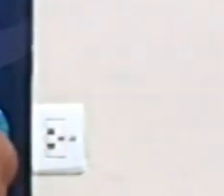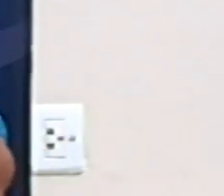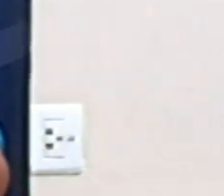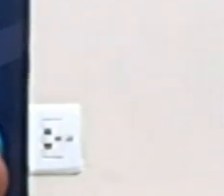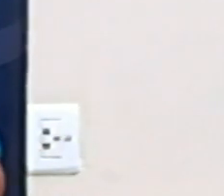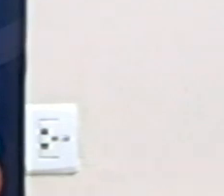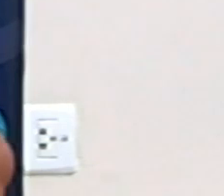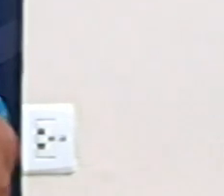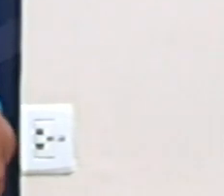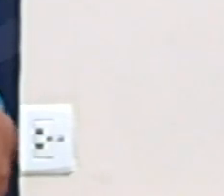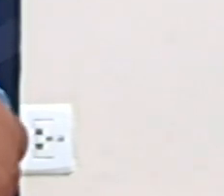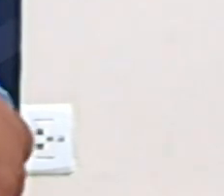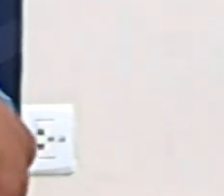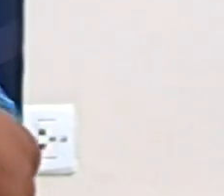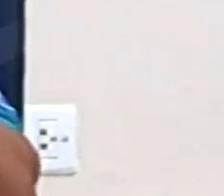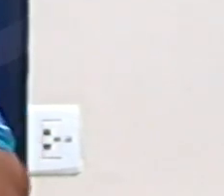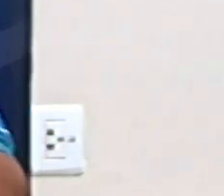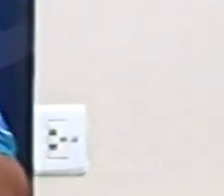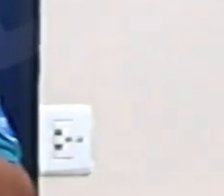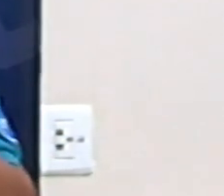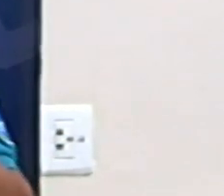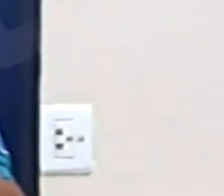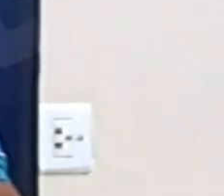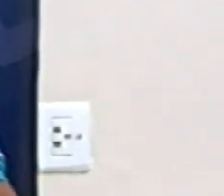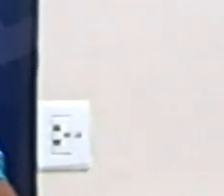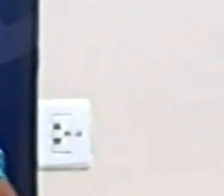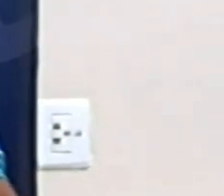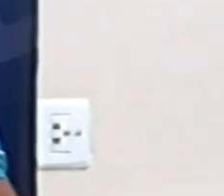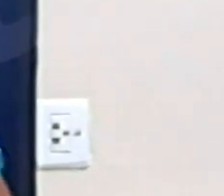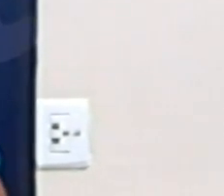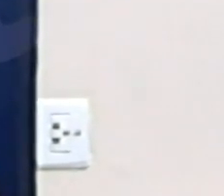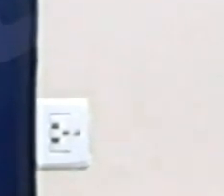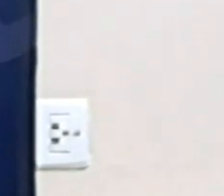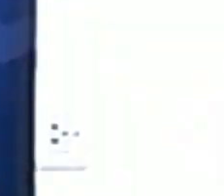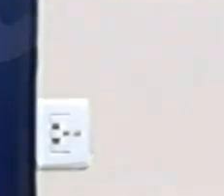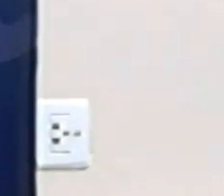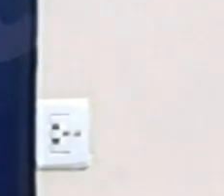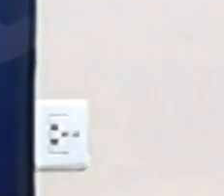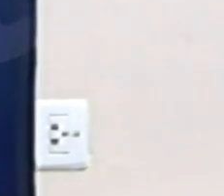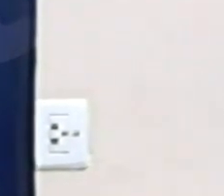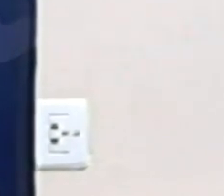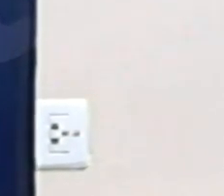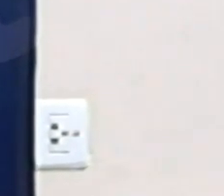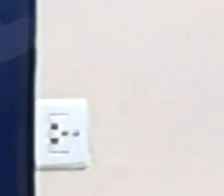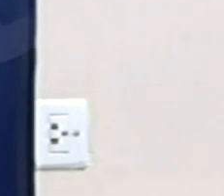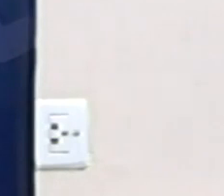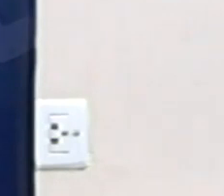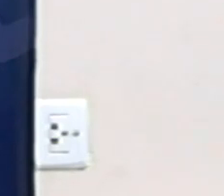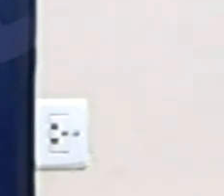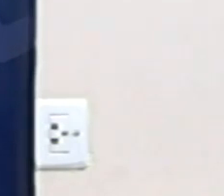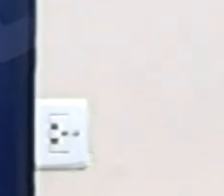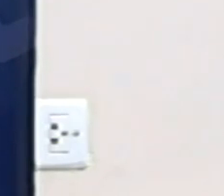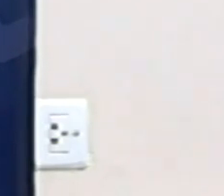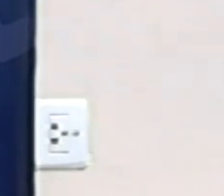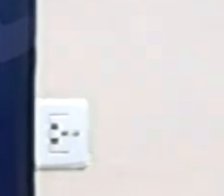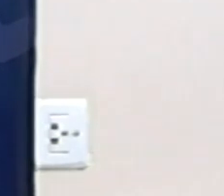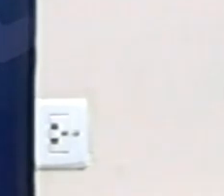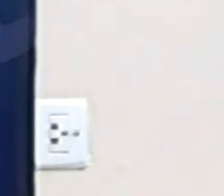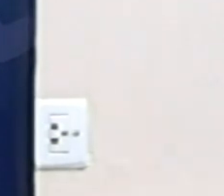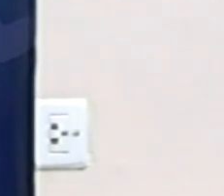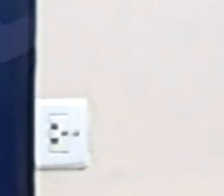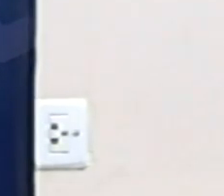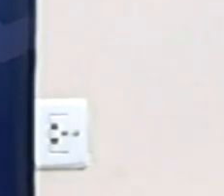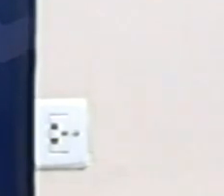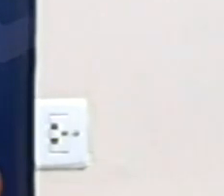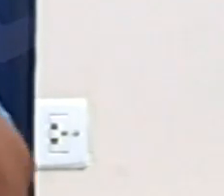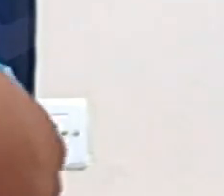sus eventos en cada una de las regiones. Los Juegos Plurinacionales han cambiado todo y esto significa que cada uno de